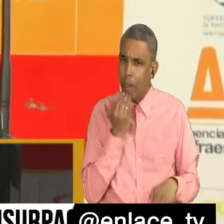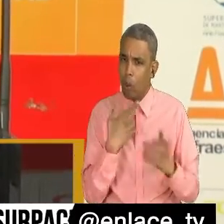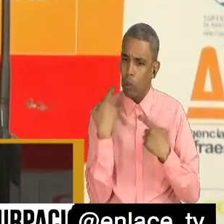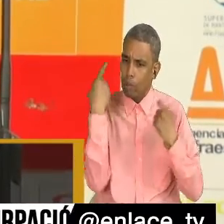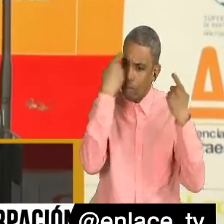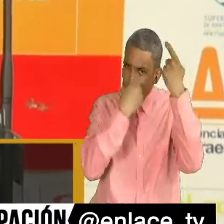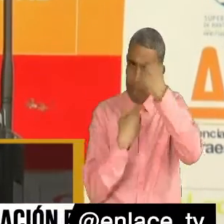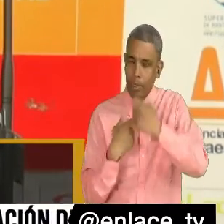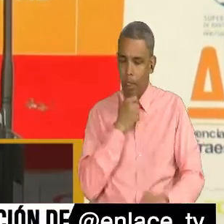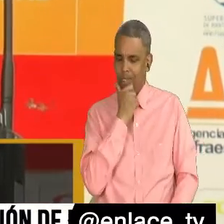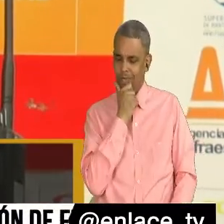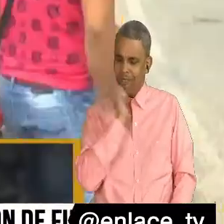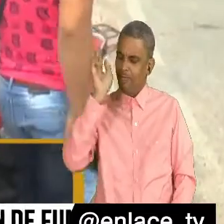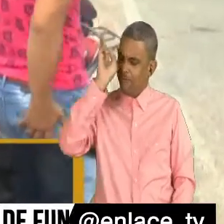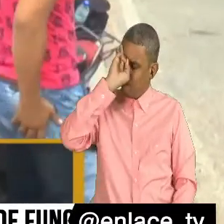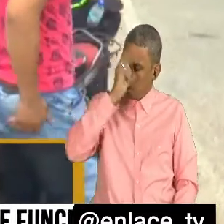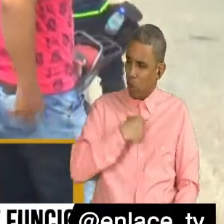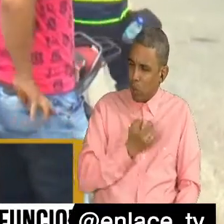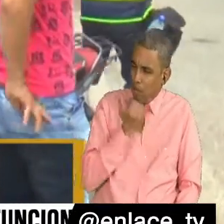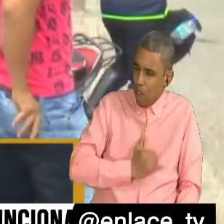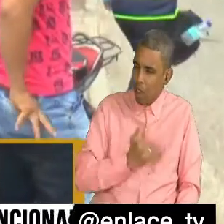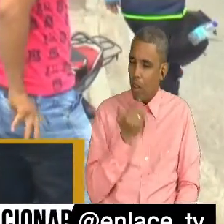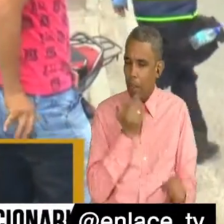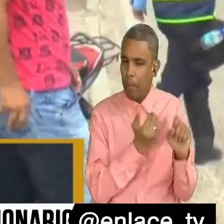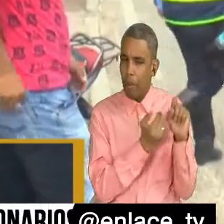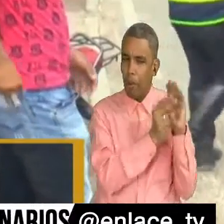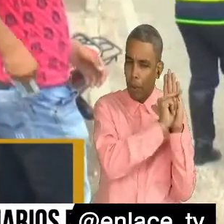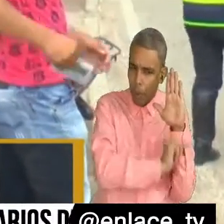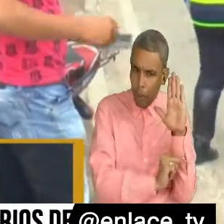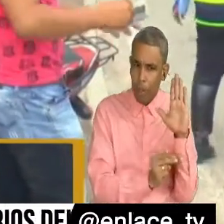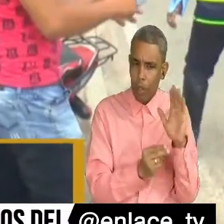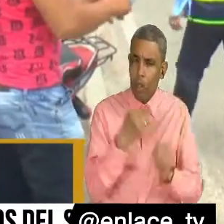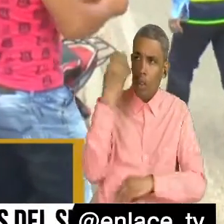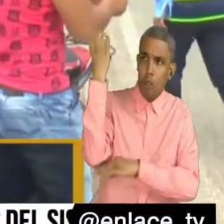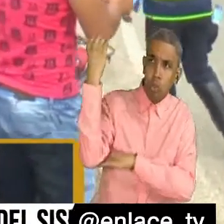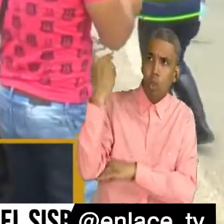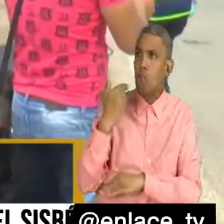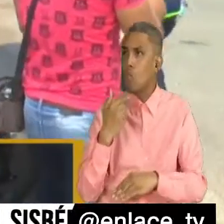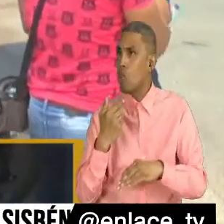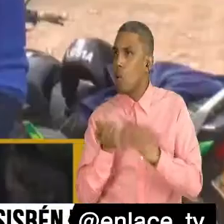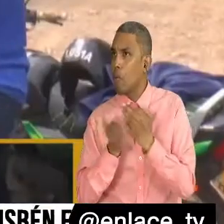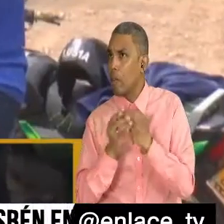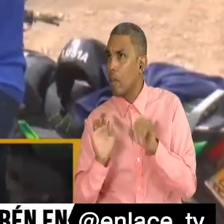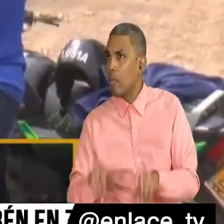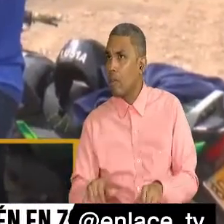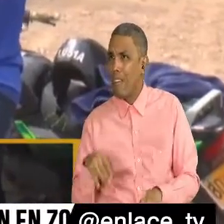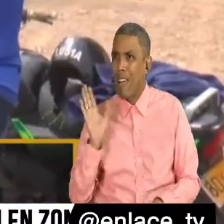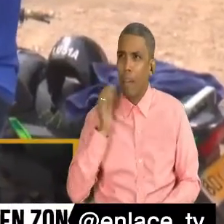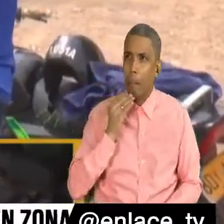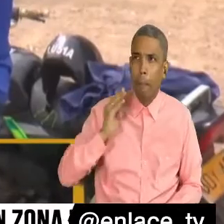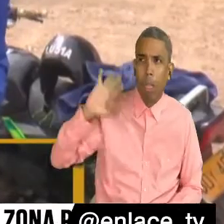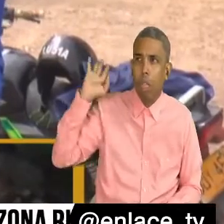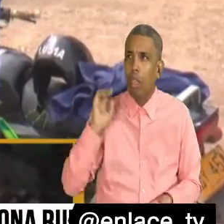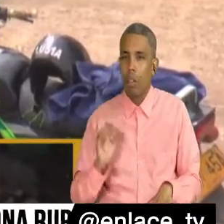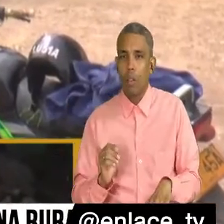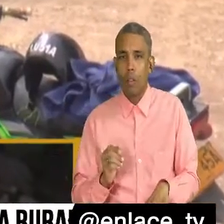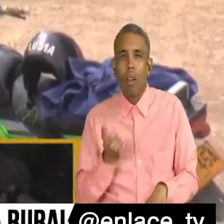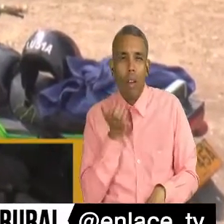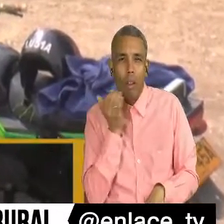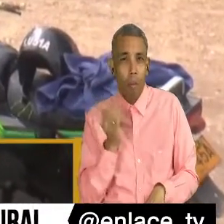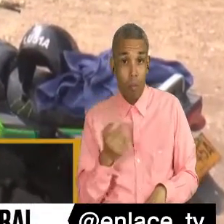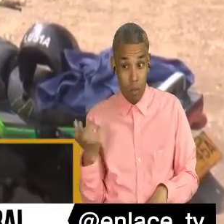producir lesiones, pueden producir muertes, y estas lesiones y estas muertes enlutan a las familias